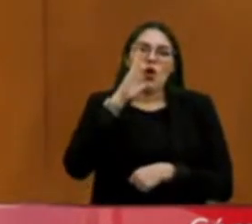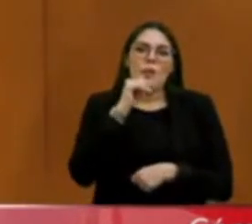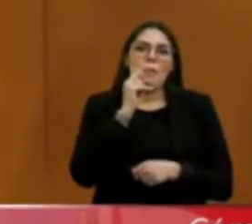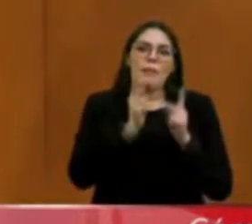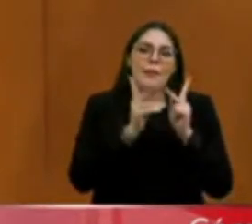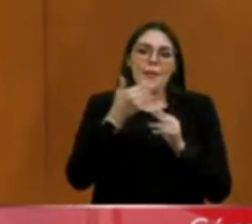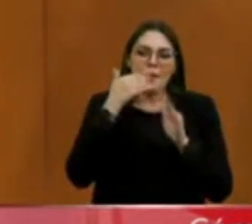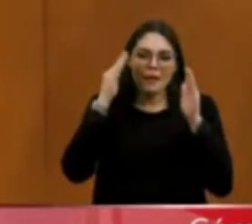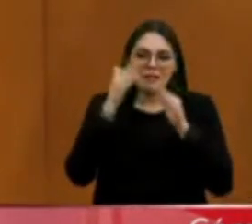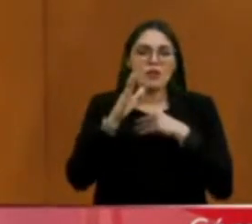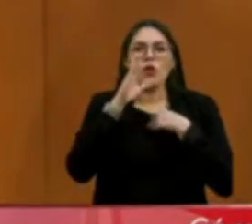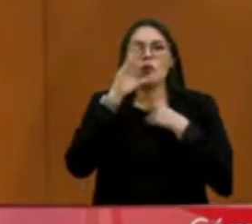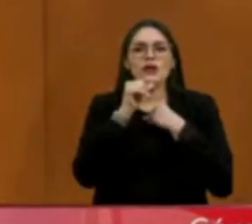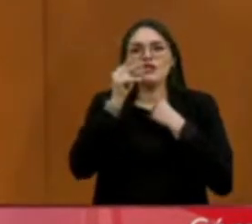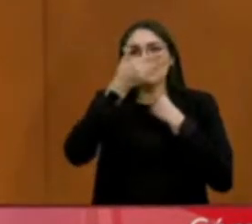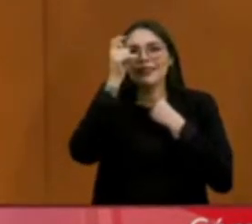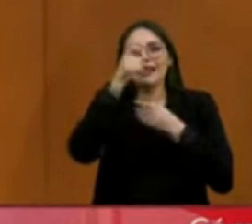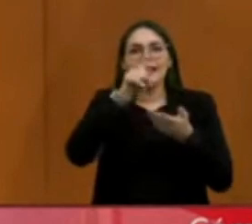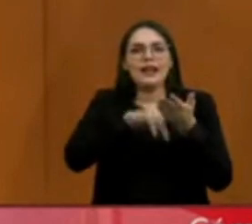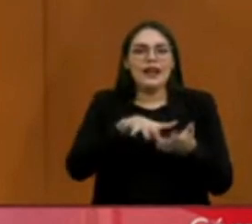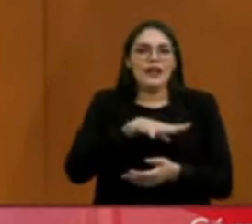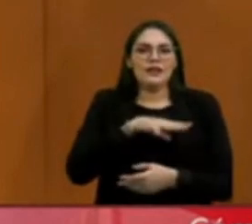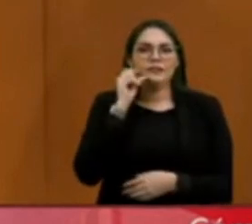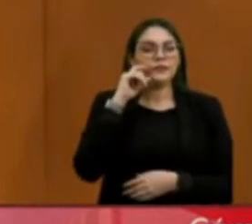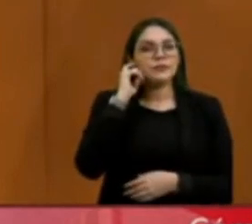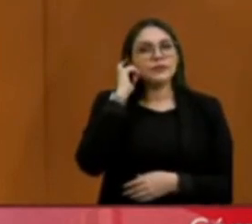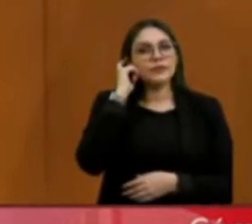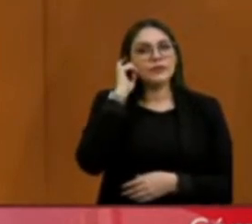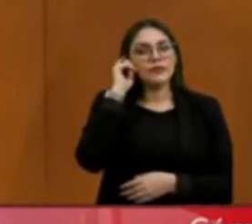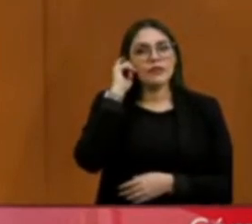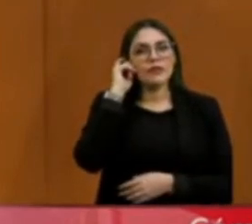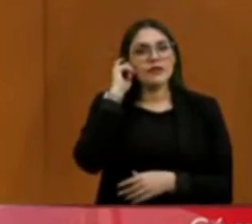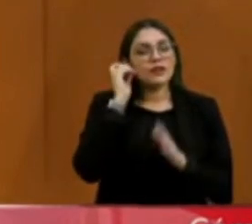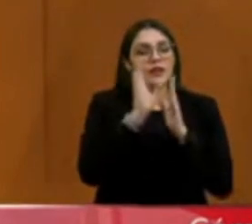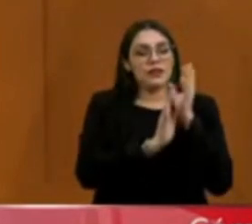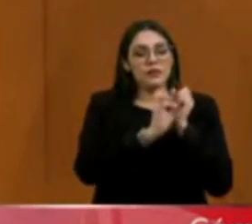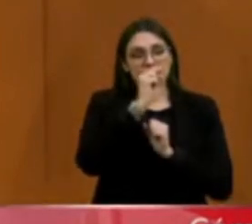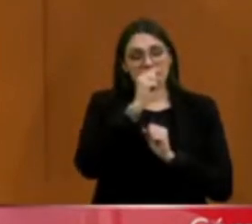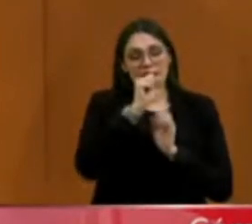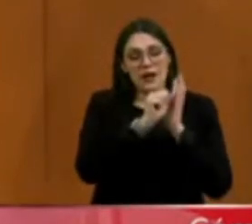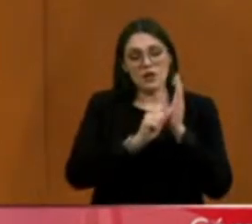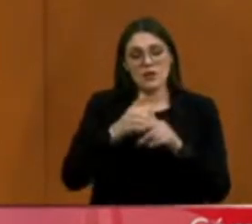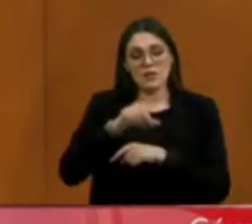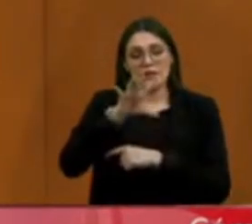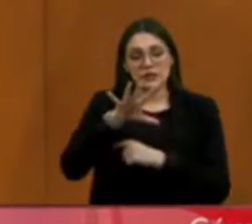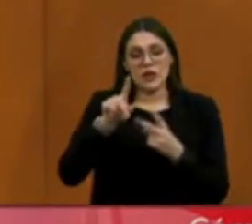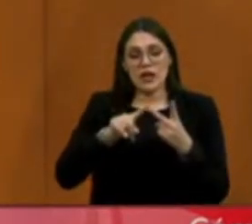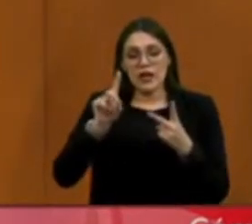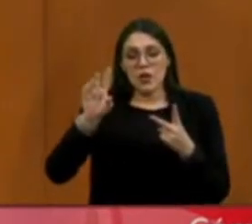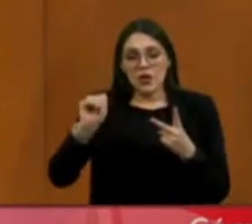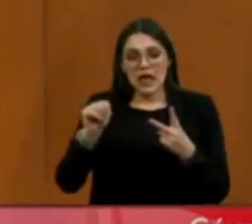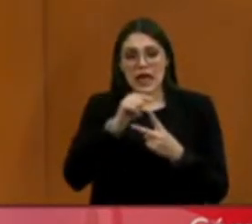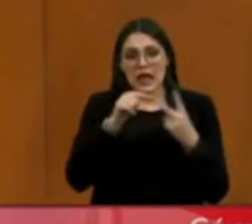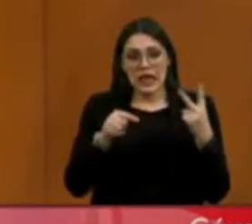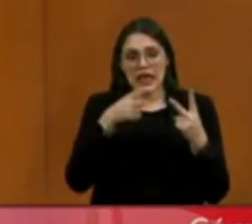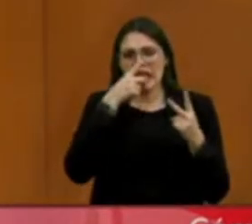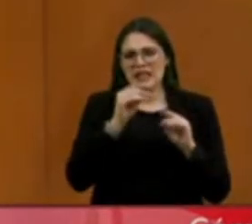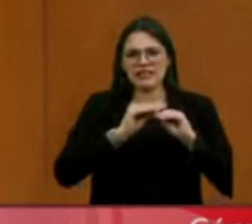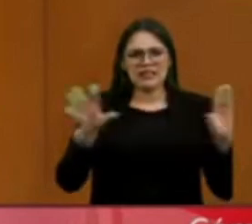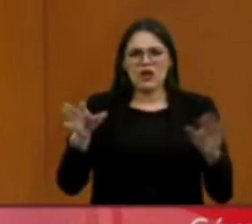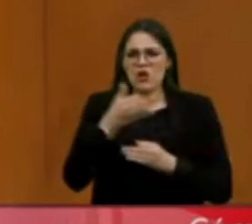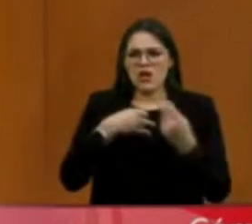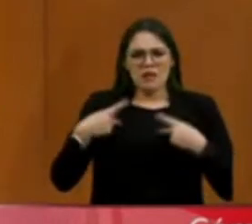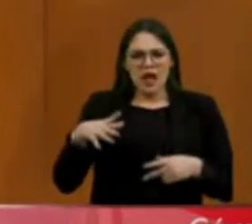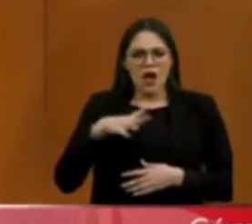debate. El 35 constitucional y el 39 establece claramente que todo ciudadano tiene derecho a votar y a